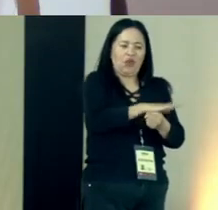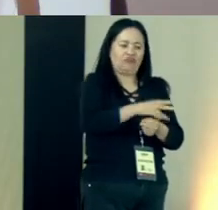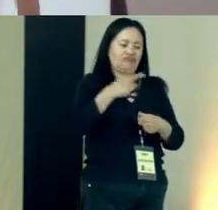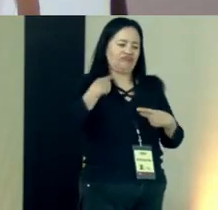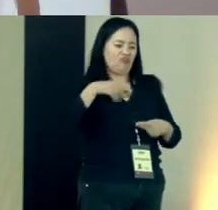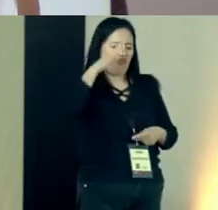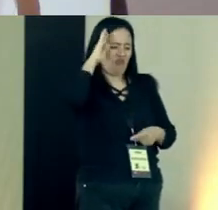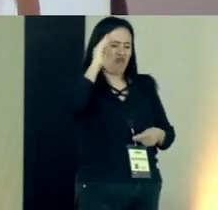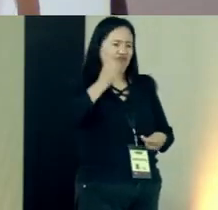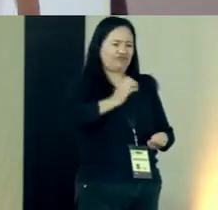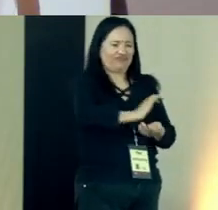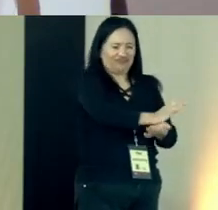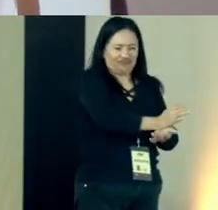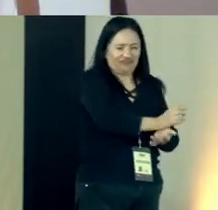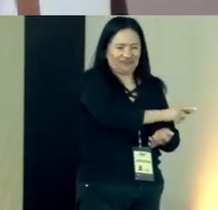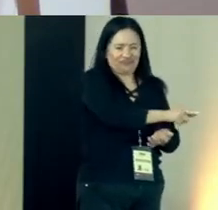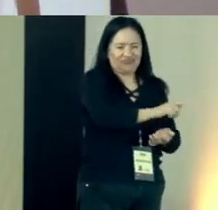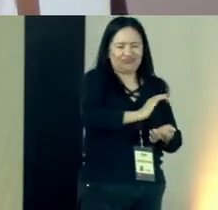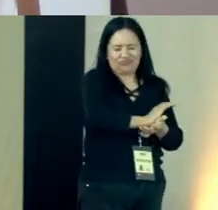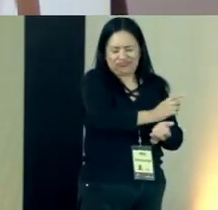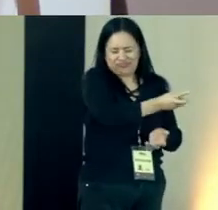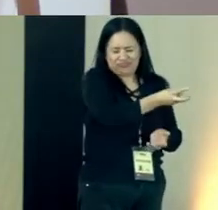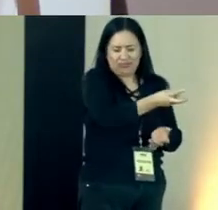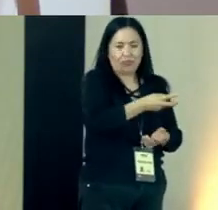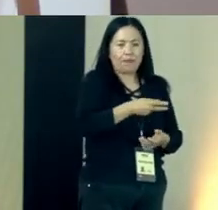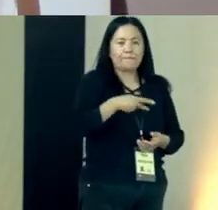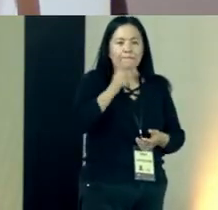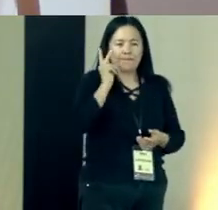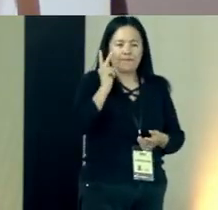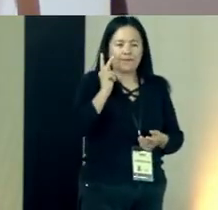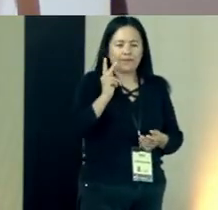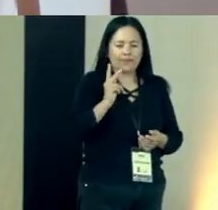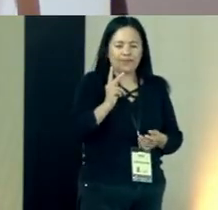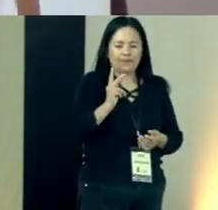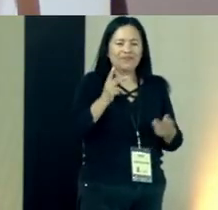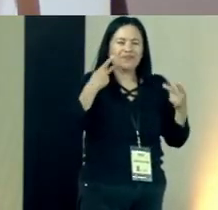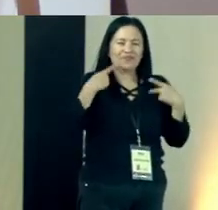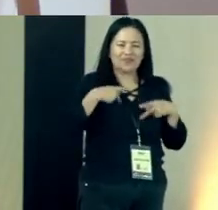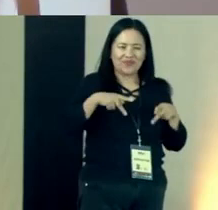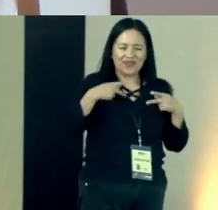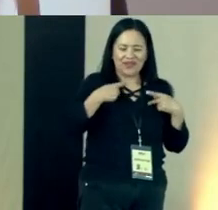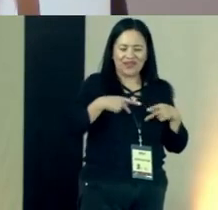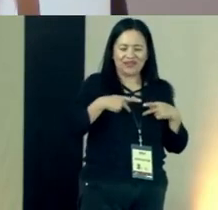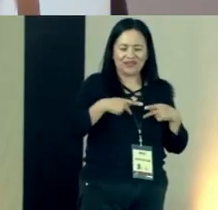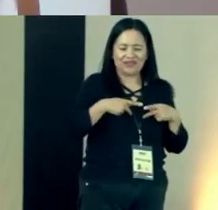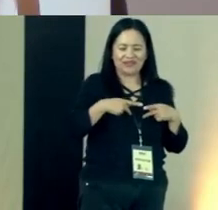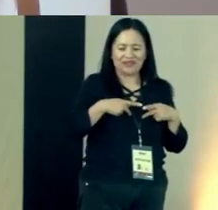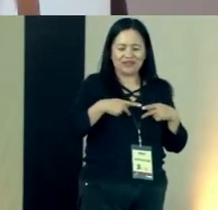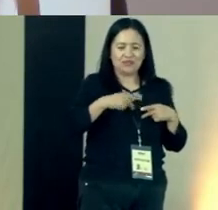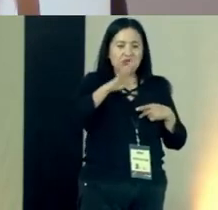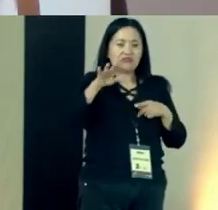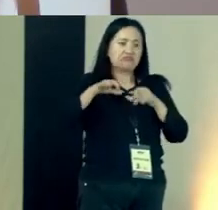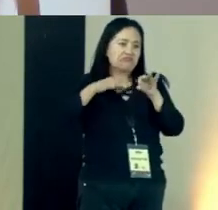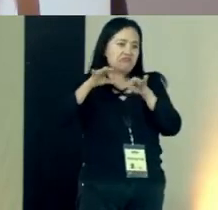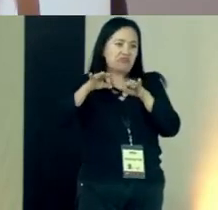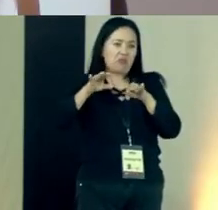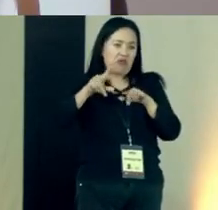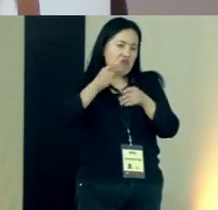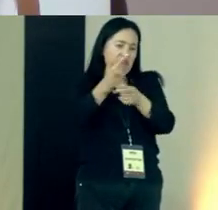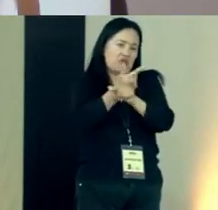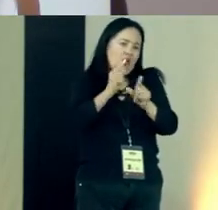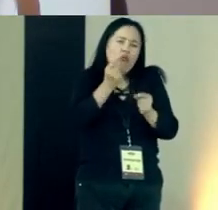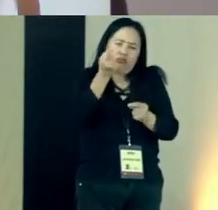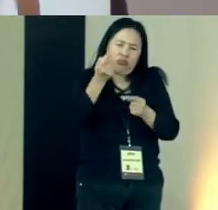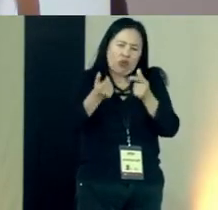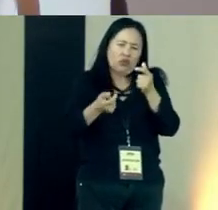subyugamiento muy fuerte, sino de las personas que eran trabajadores libres, que eran